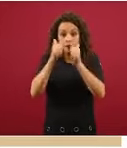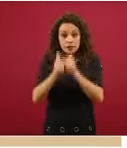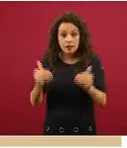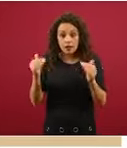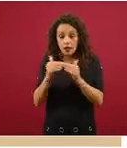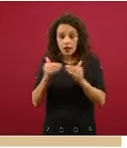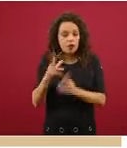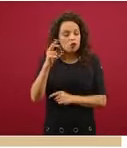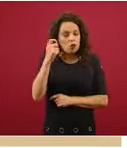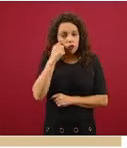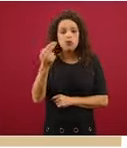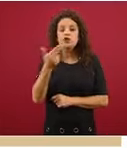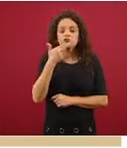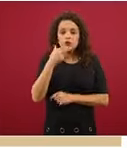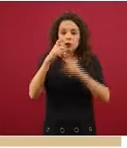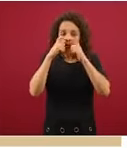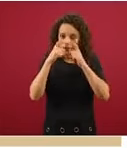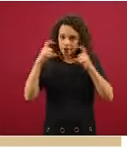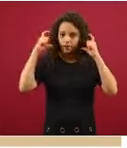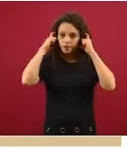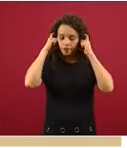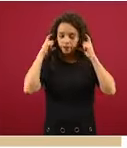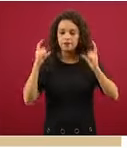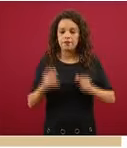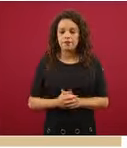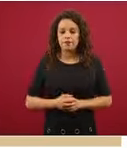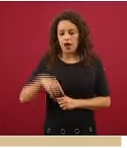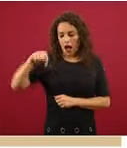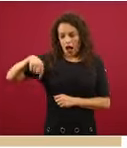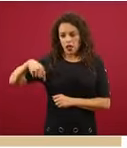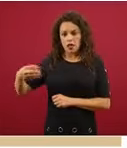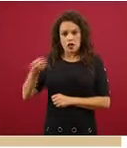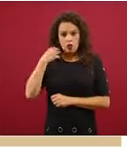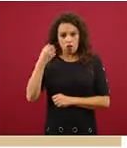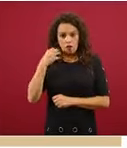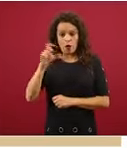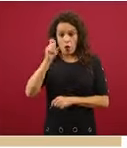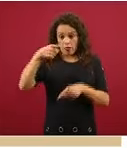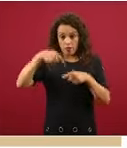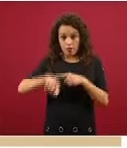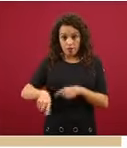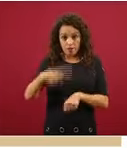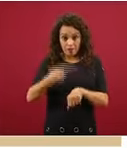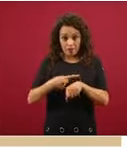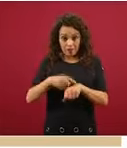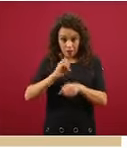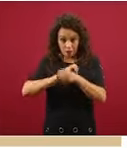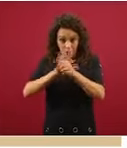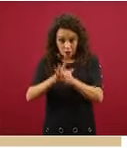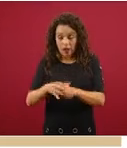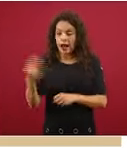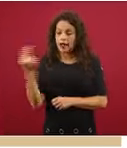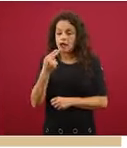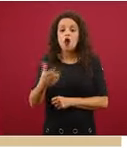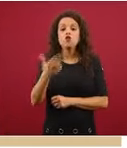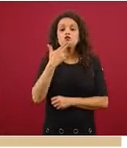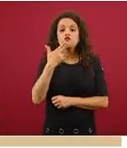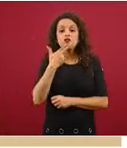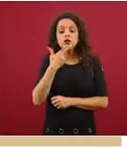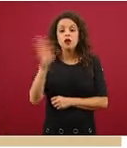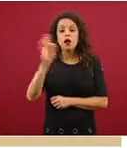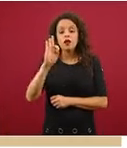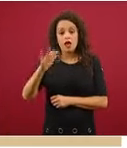un principio de esta epidemia, en estas conferencias de prensa se dijo, hay que usarla, las personas que presentan síntomas